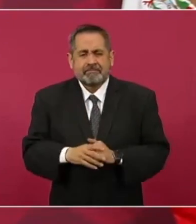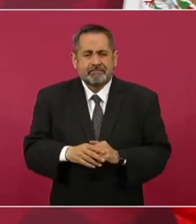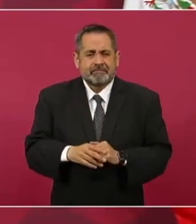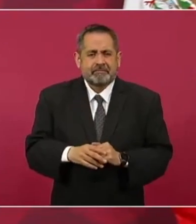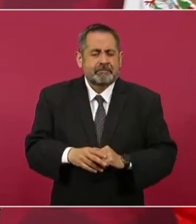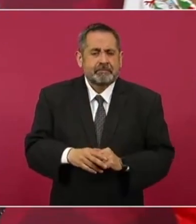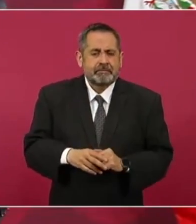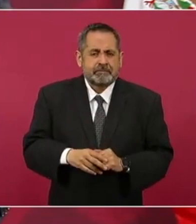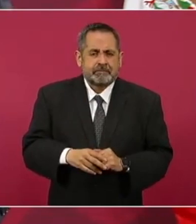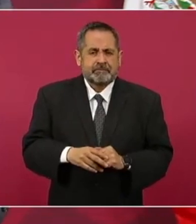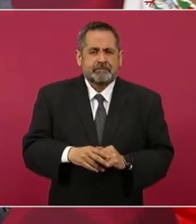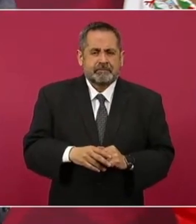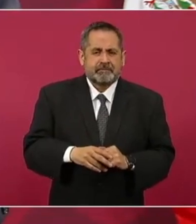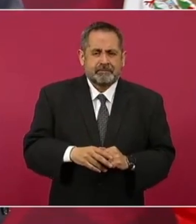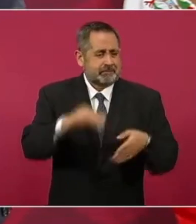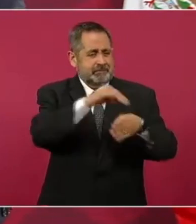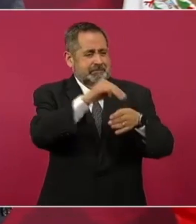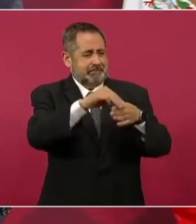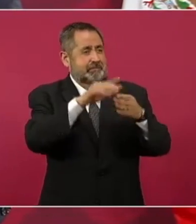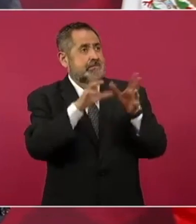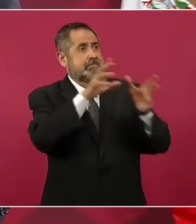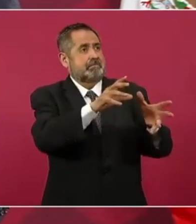solo muy pocas son respetadas.